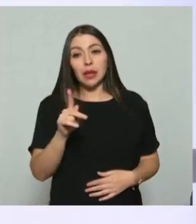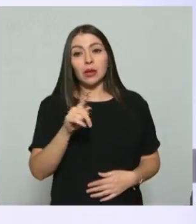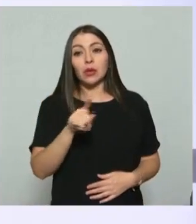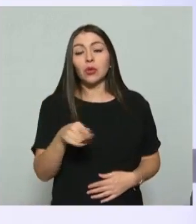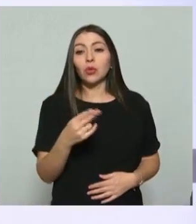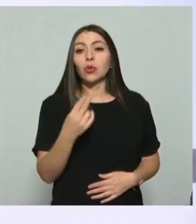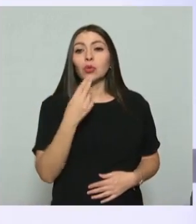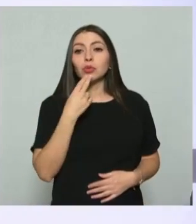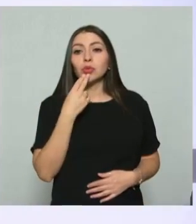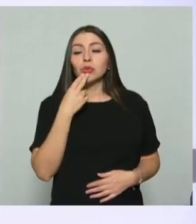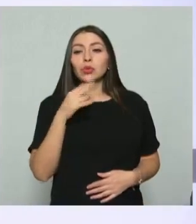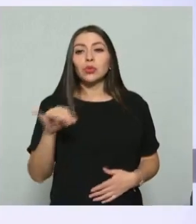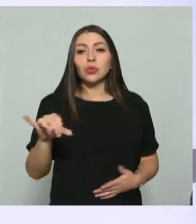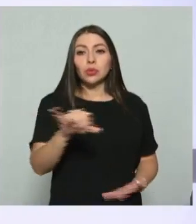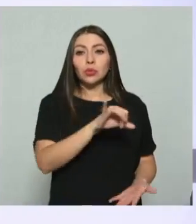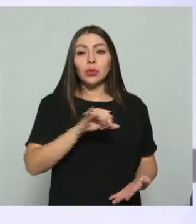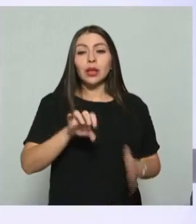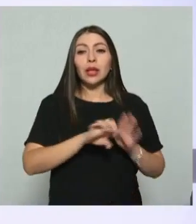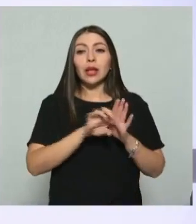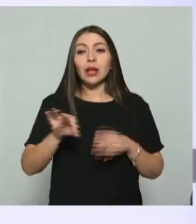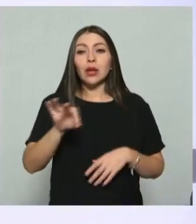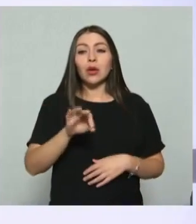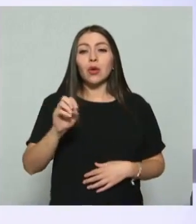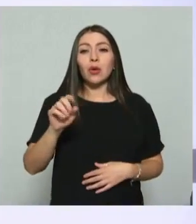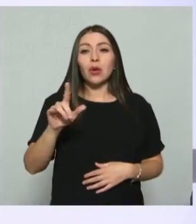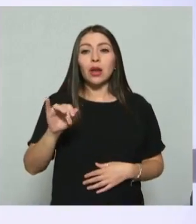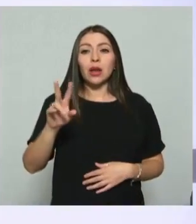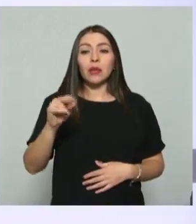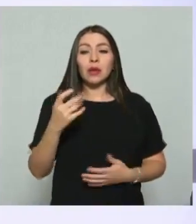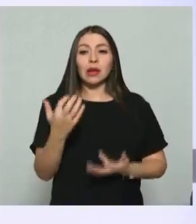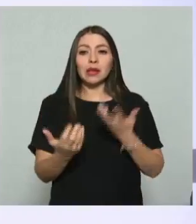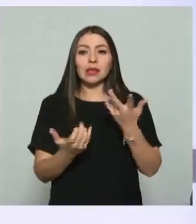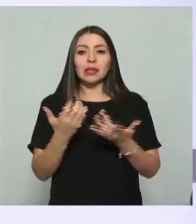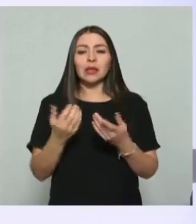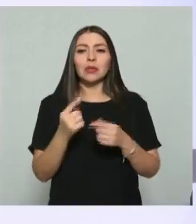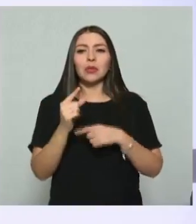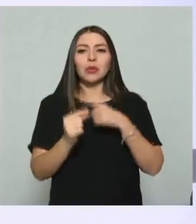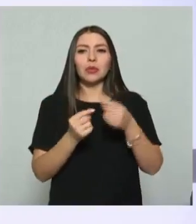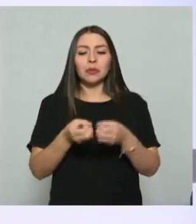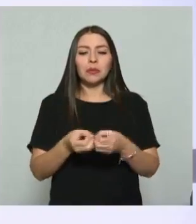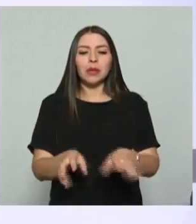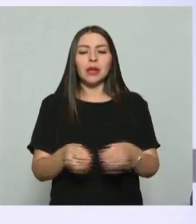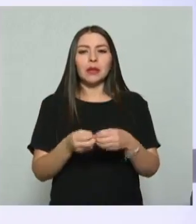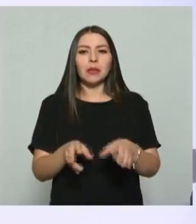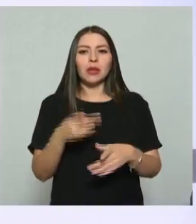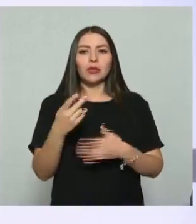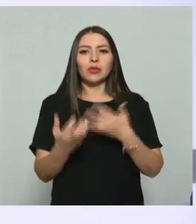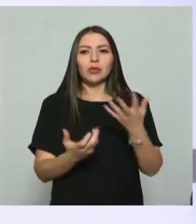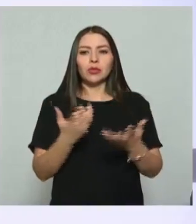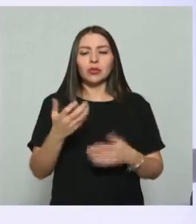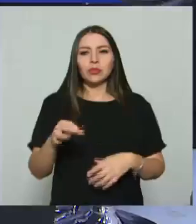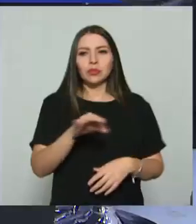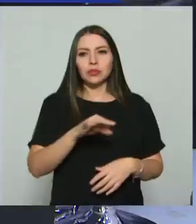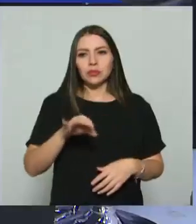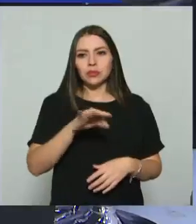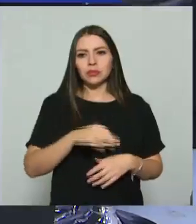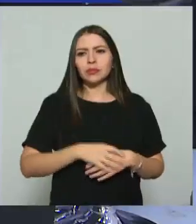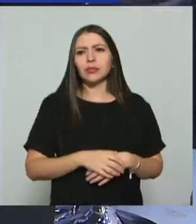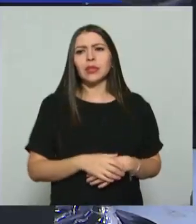en crudo, porque si nosotros calentamos el aceite de oliva, pues va perdiendo como estas daño, propiedades.